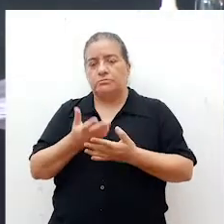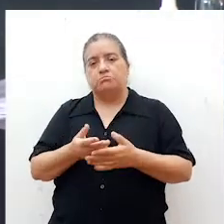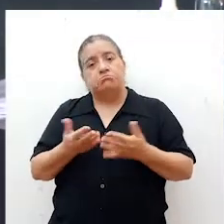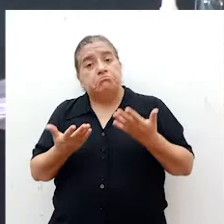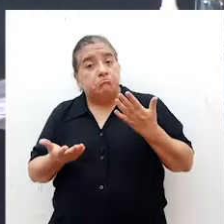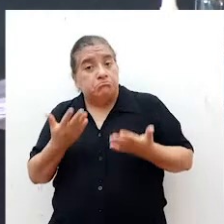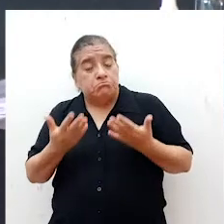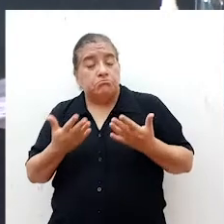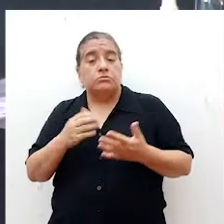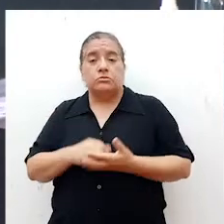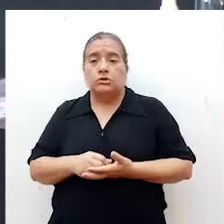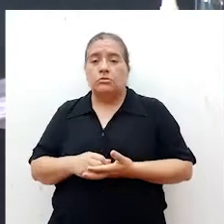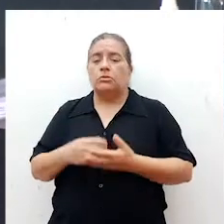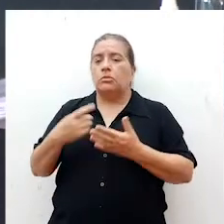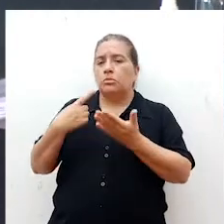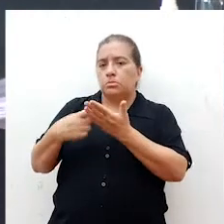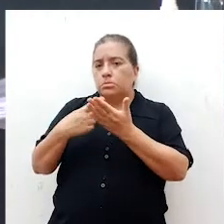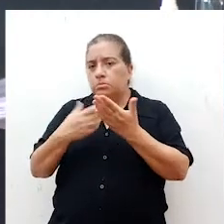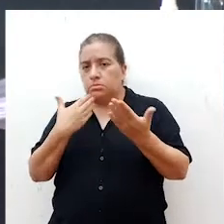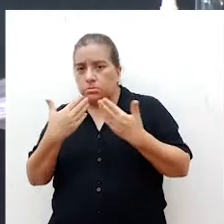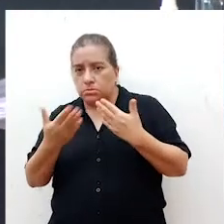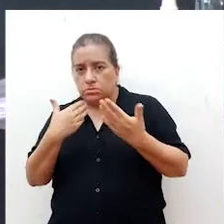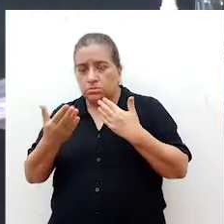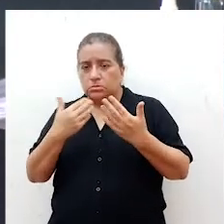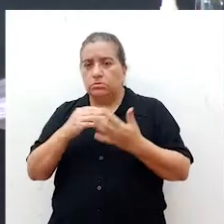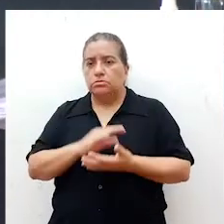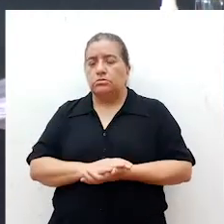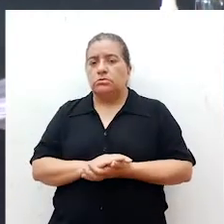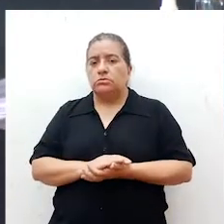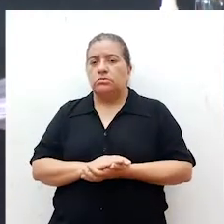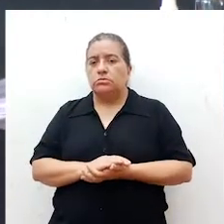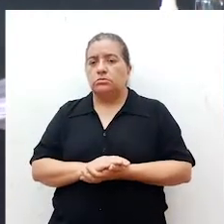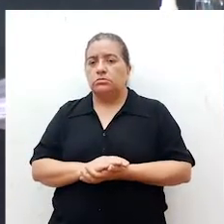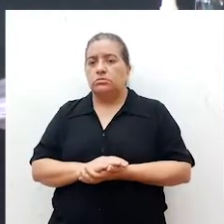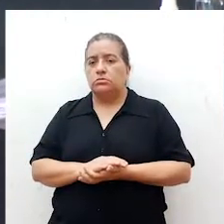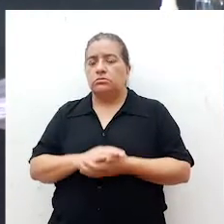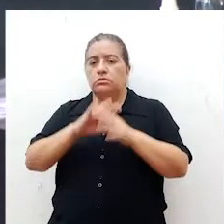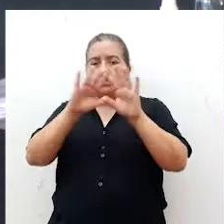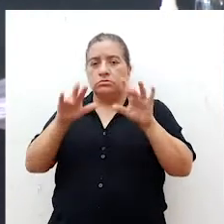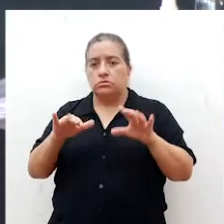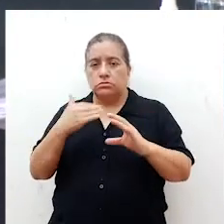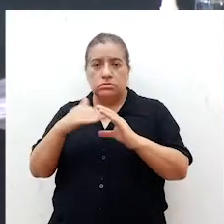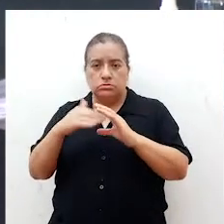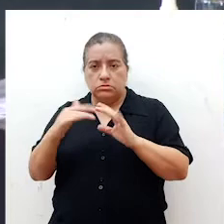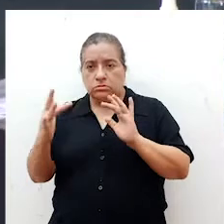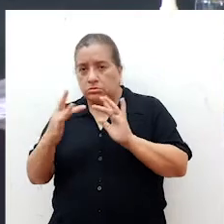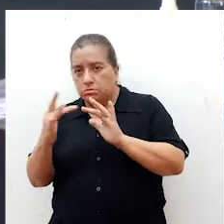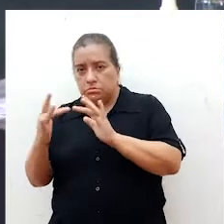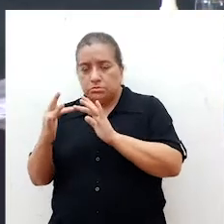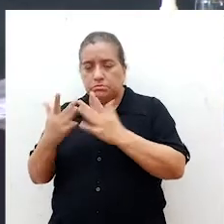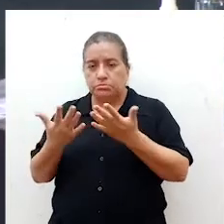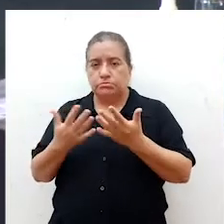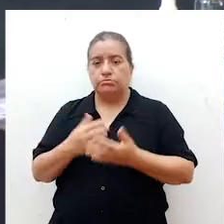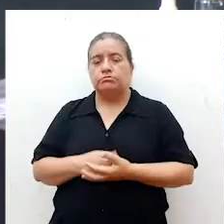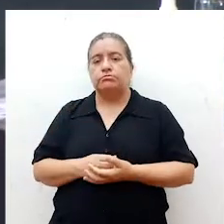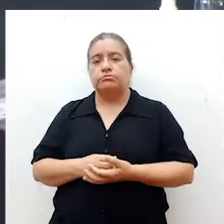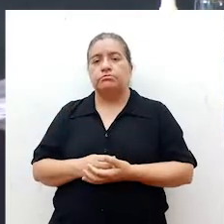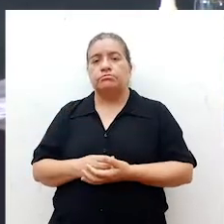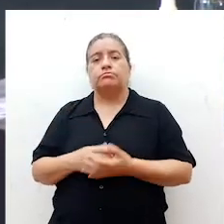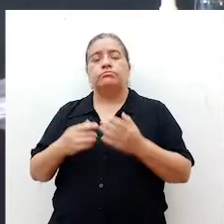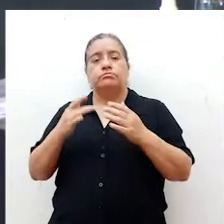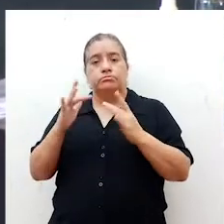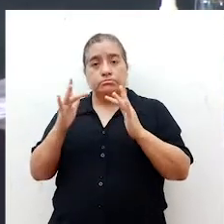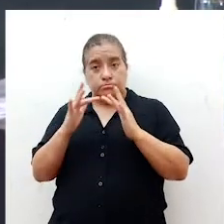las autoridades. También se habló de la posibilidad de diálogos en vía remota,